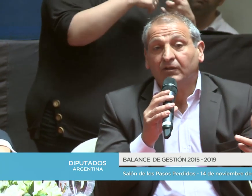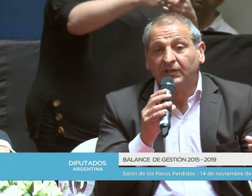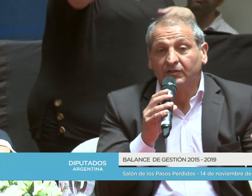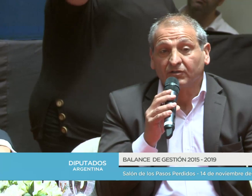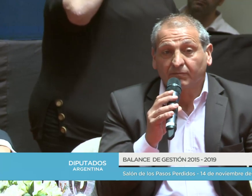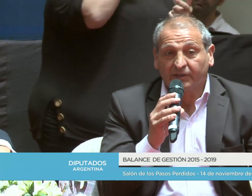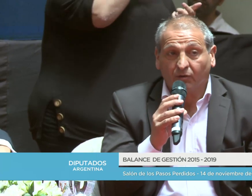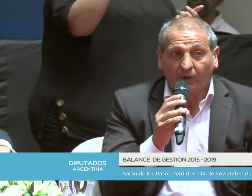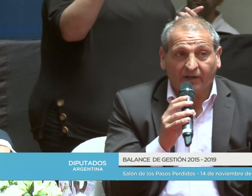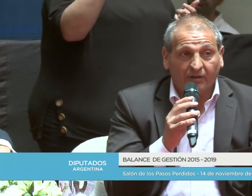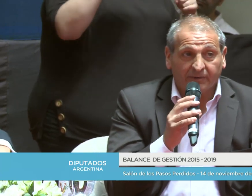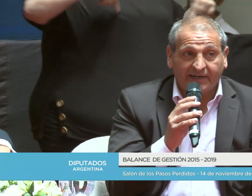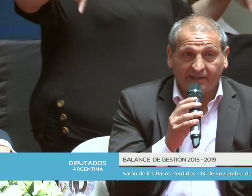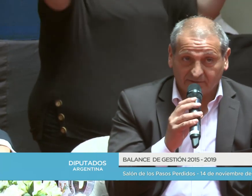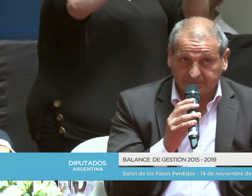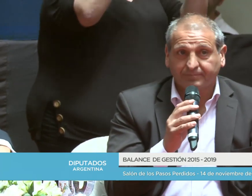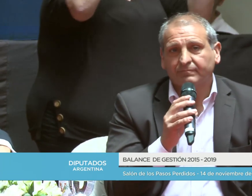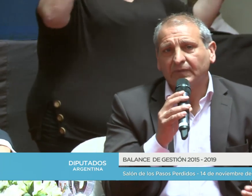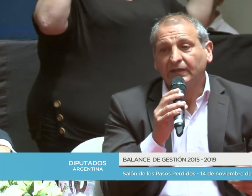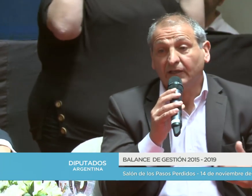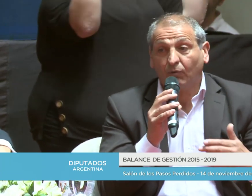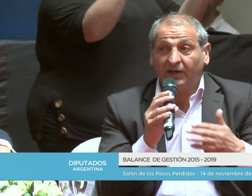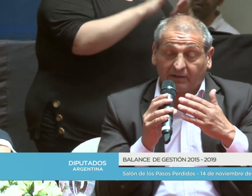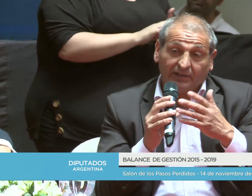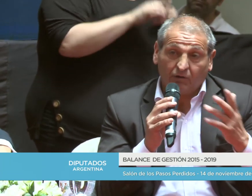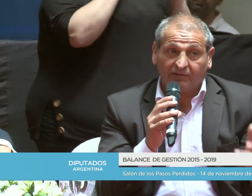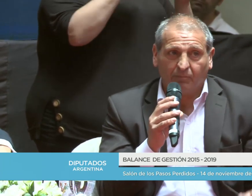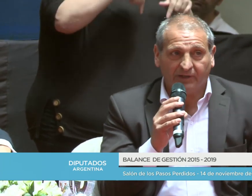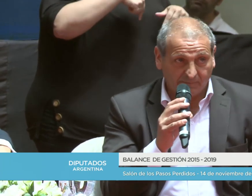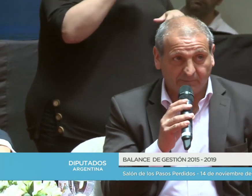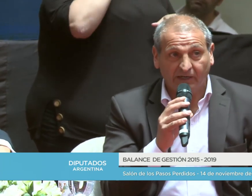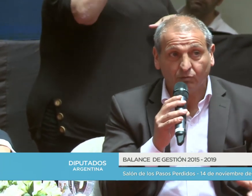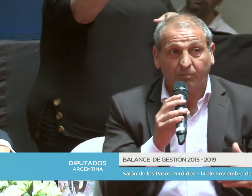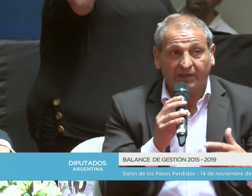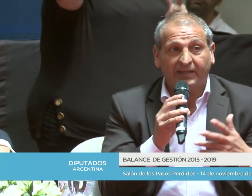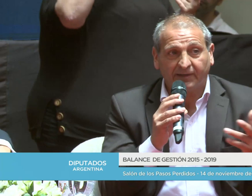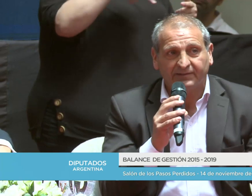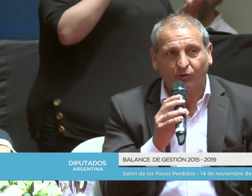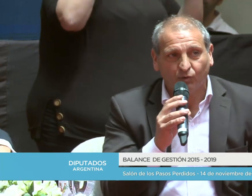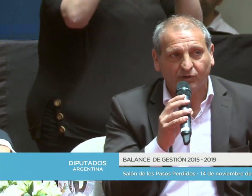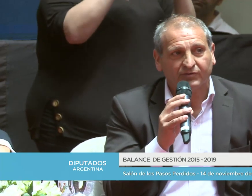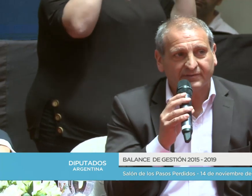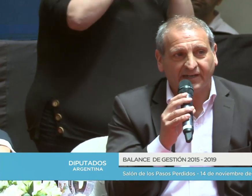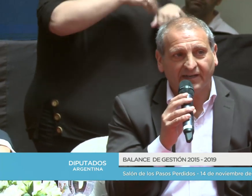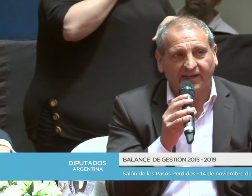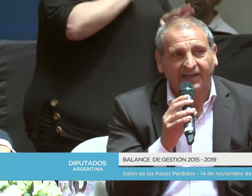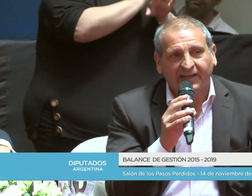de 1.200 metros cuadrados de vitrales, de los cuales recién ahora se pueden ver algunos porque estaban